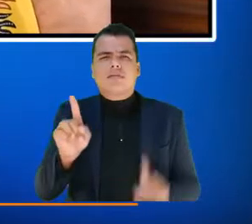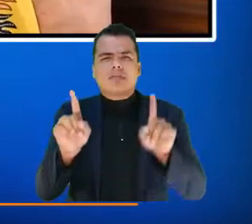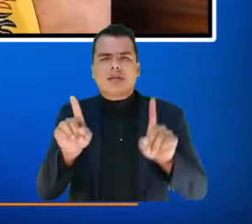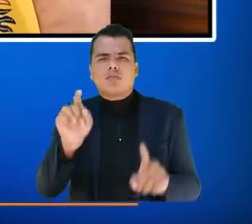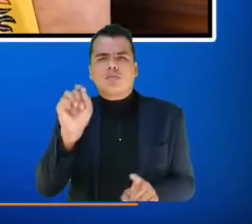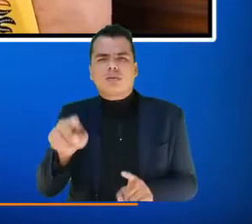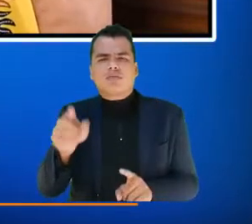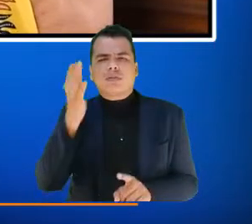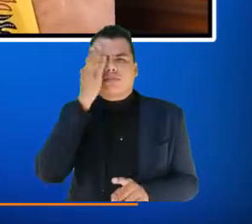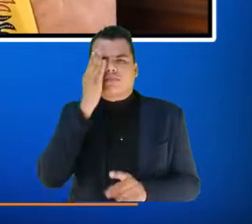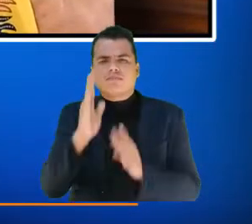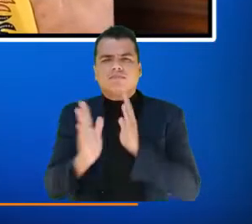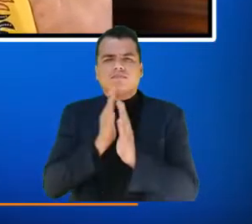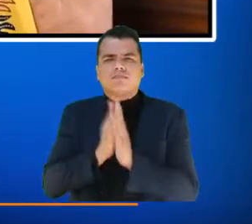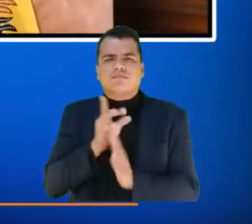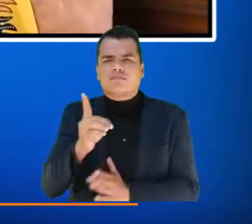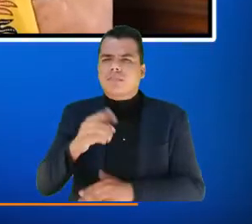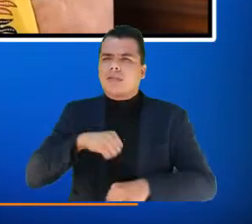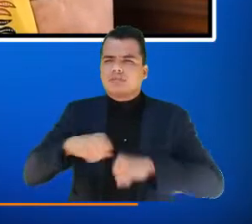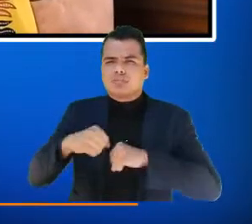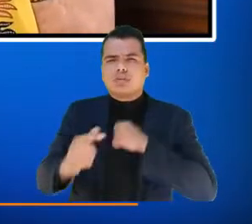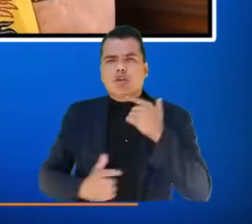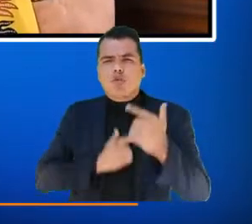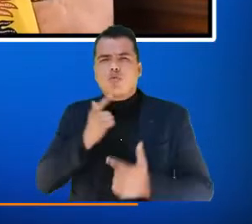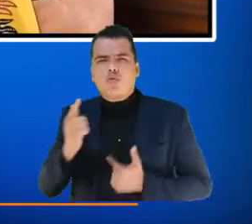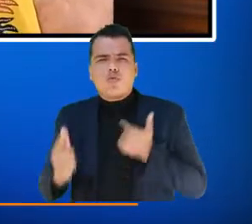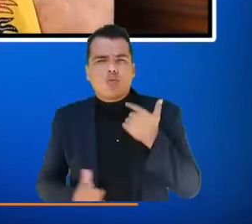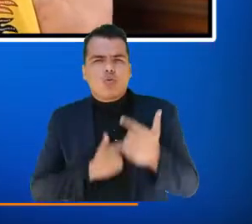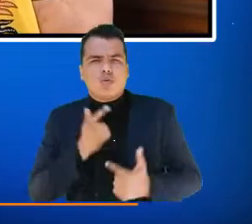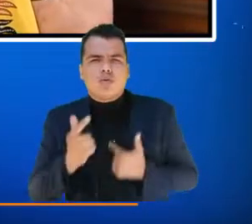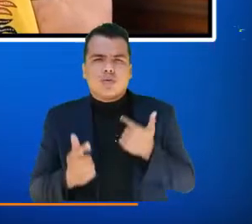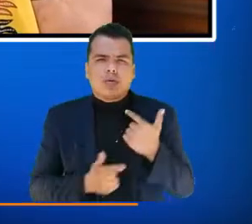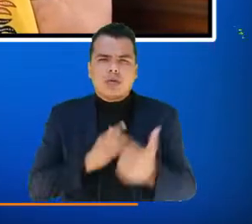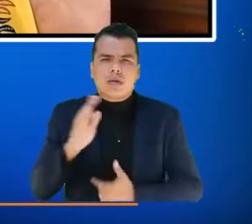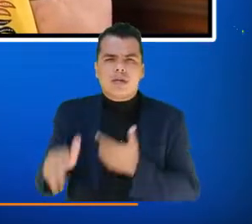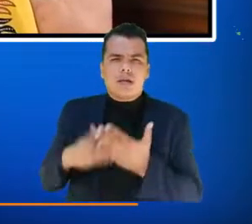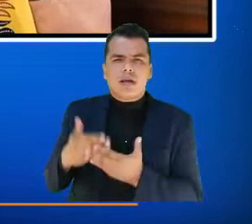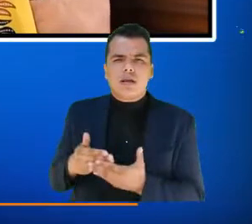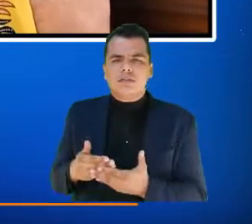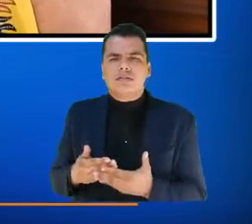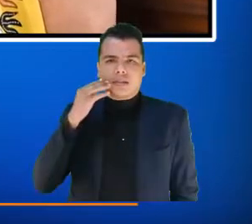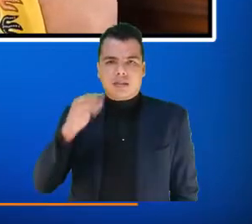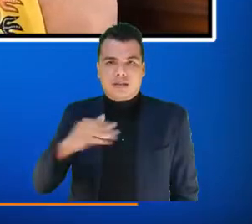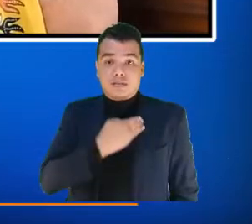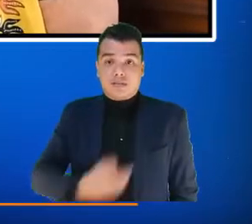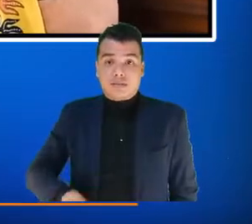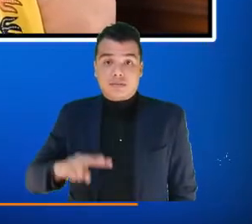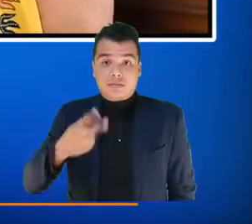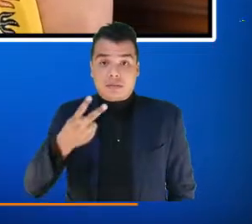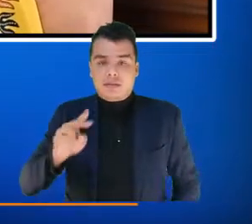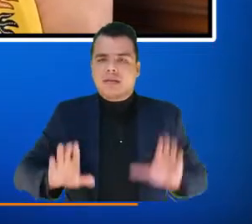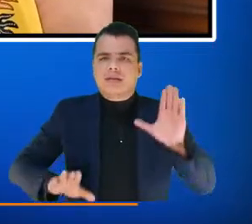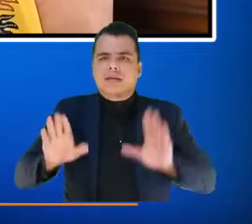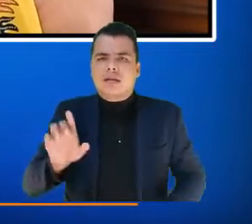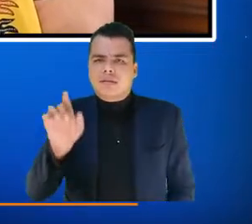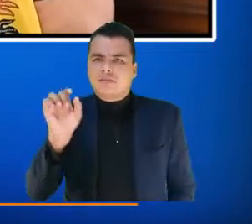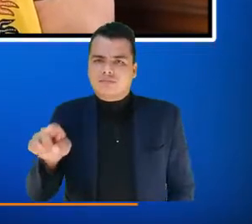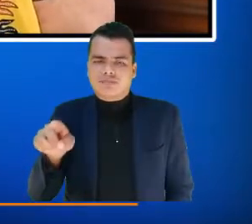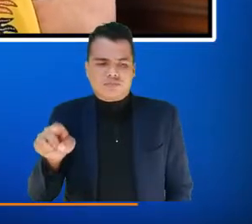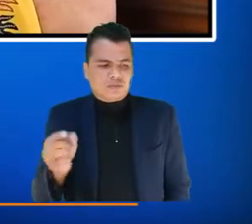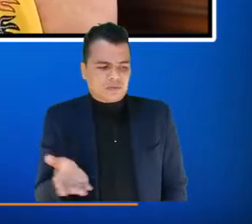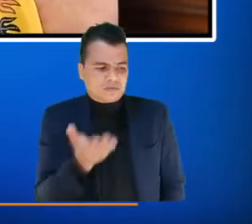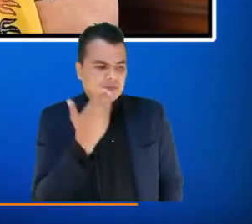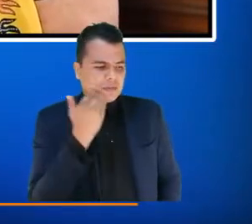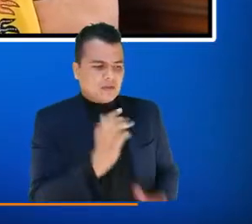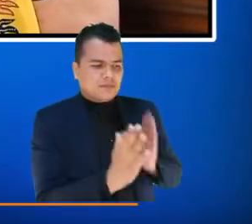también queremos saber un poquito más la lucha de Francia Márquez precisamente por ese territorio. Francia, yo quisiera